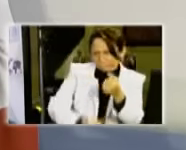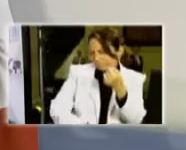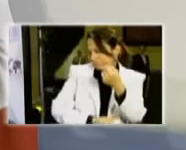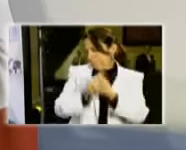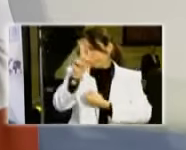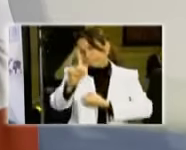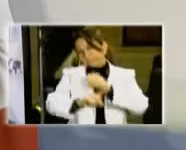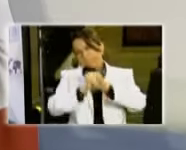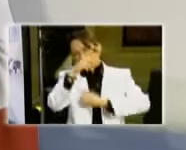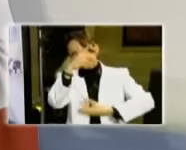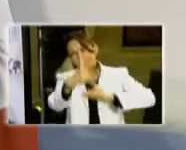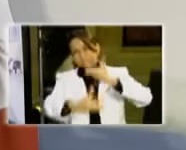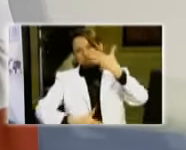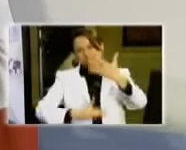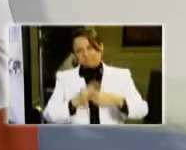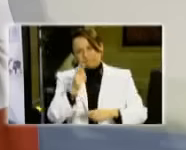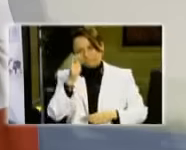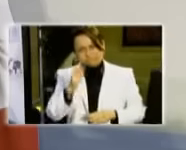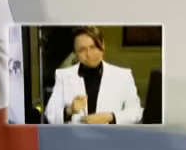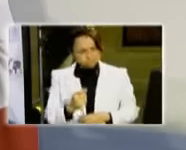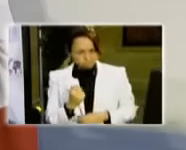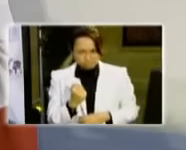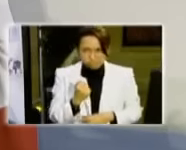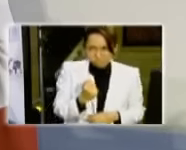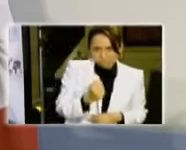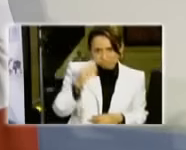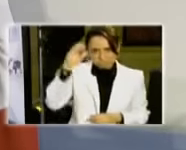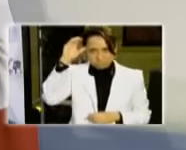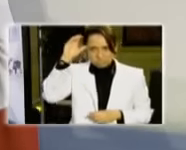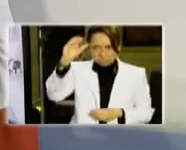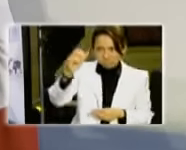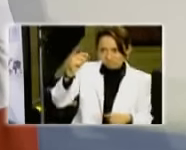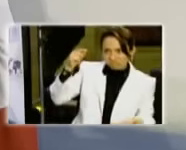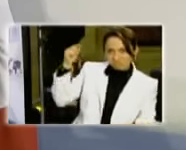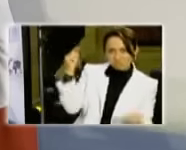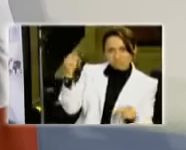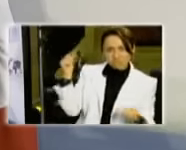este terrorismo una dimensión territorial que antes no tenía.